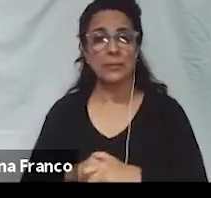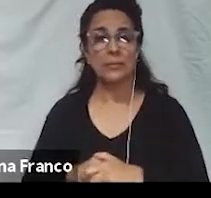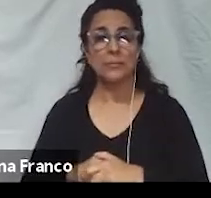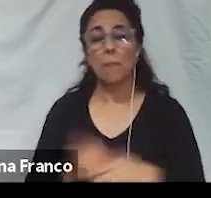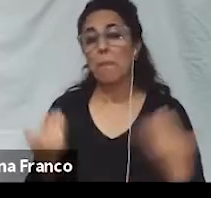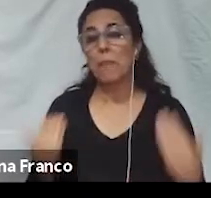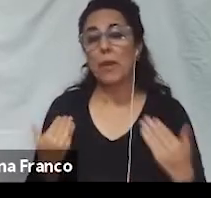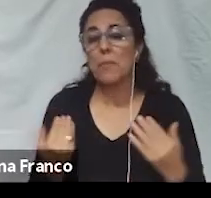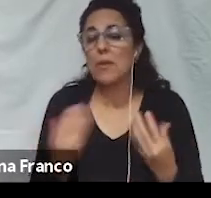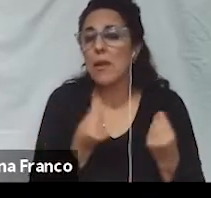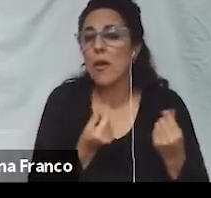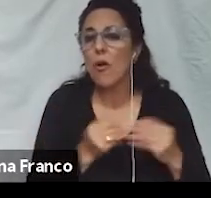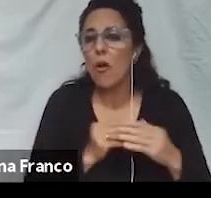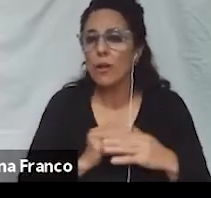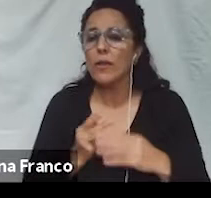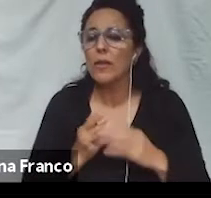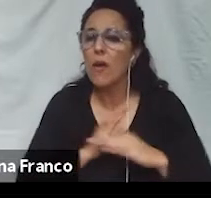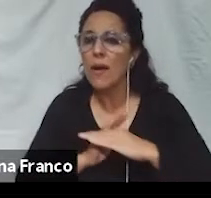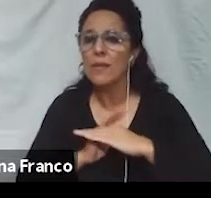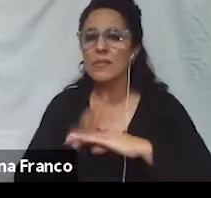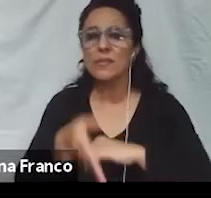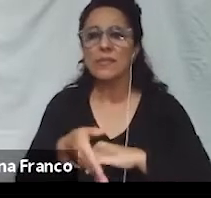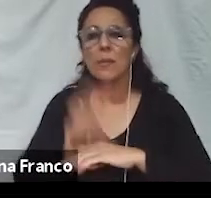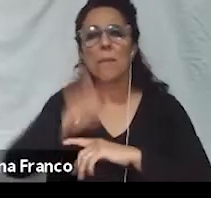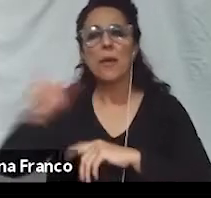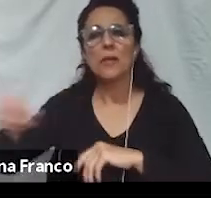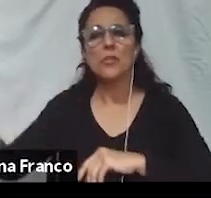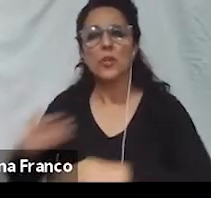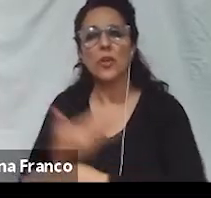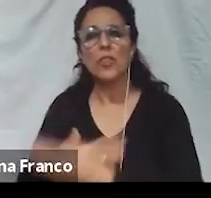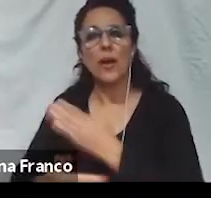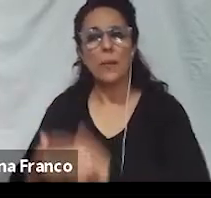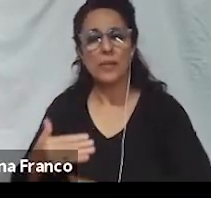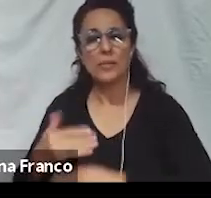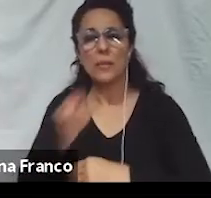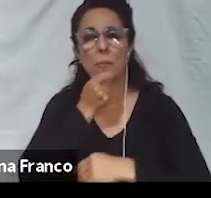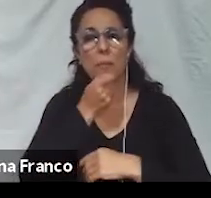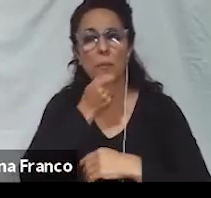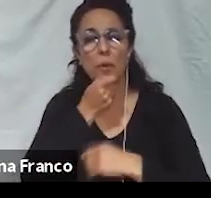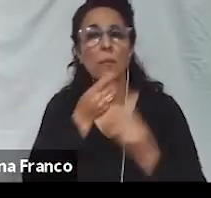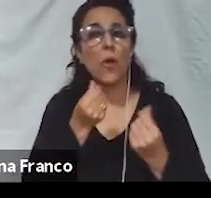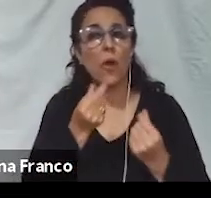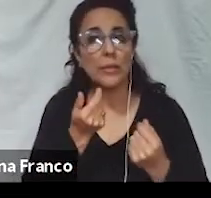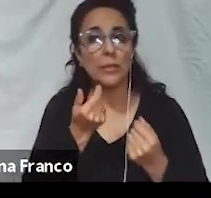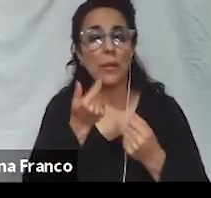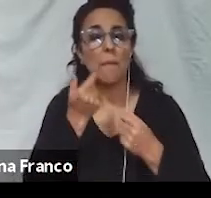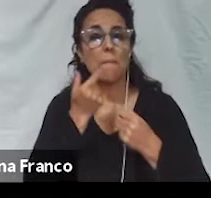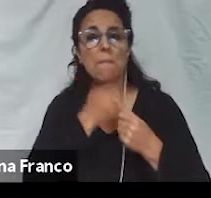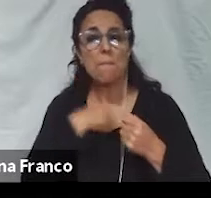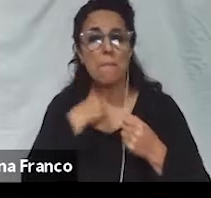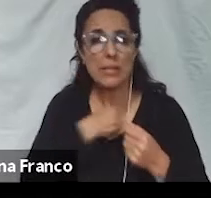que permiten que el contenido pueda ser accesible para personas con discapacidad, como lo son: que el contenido tiene que